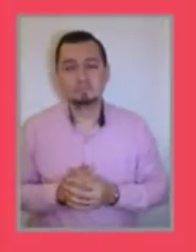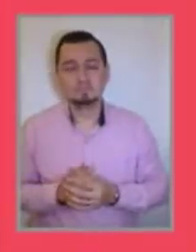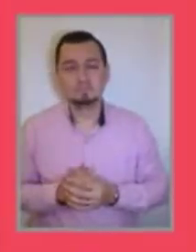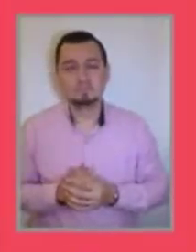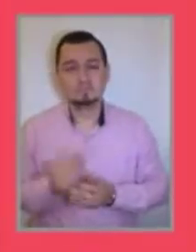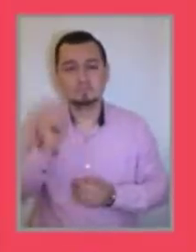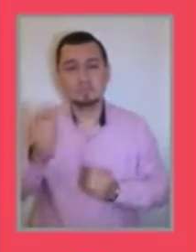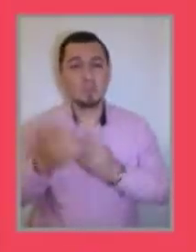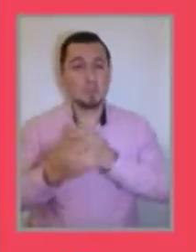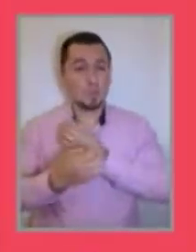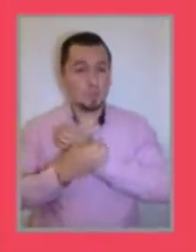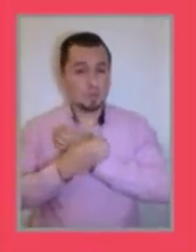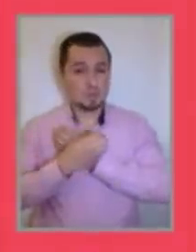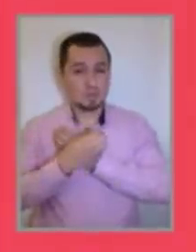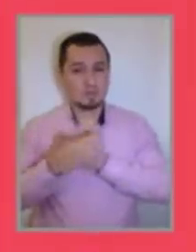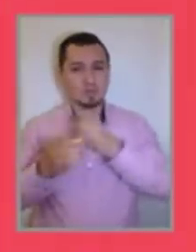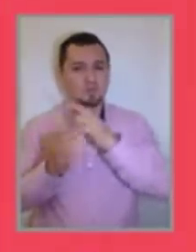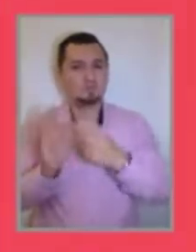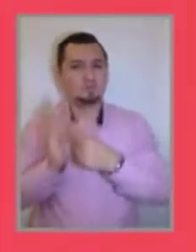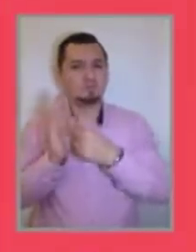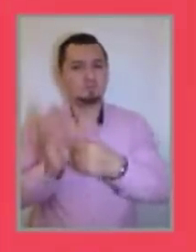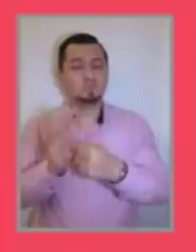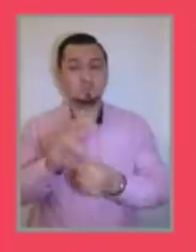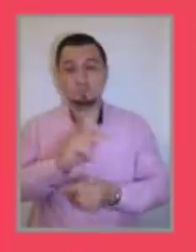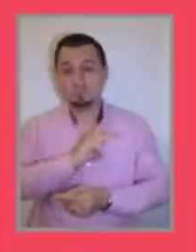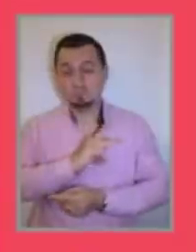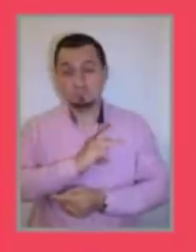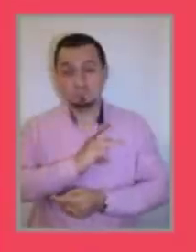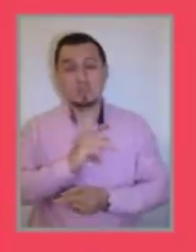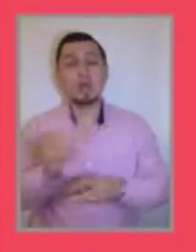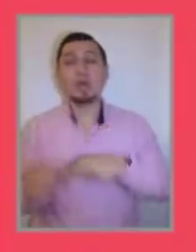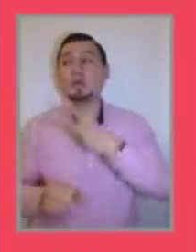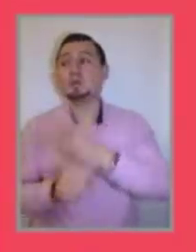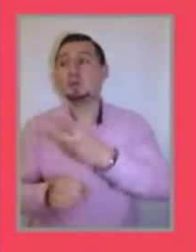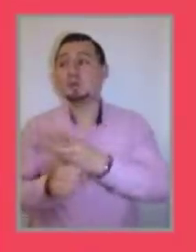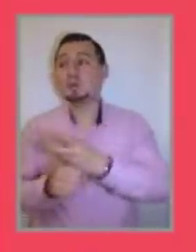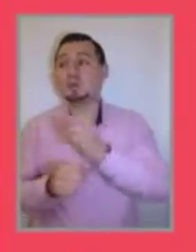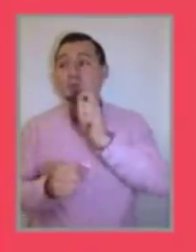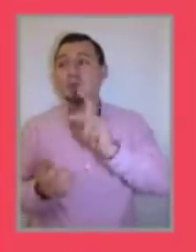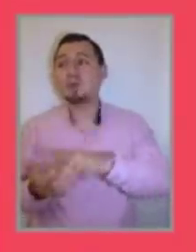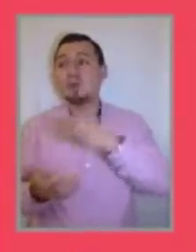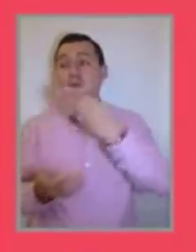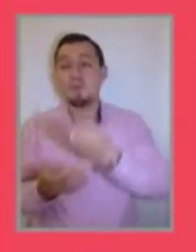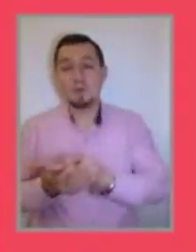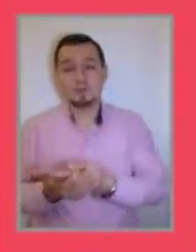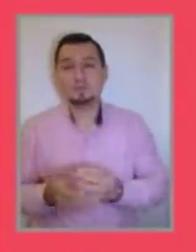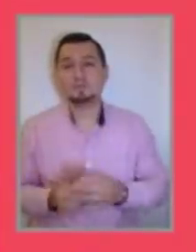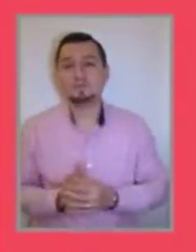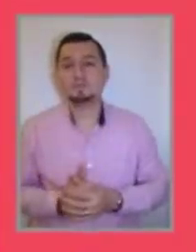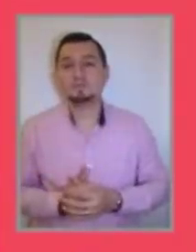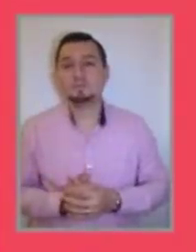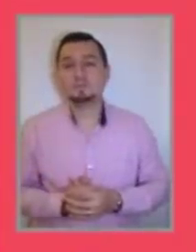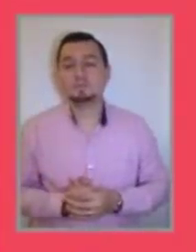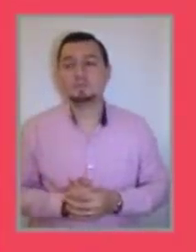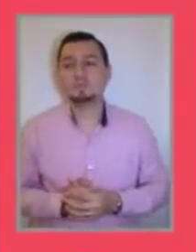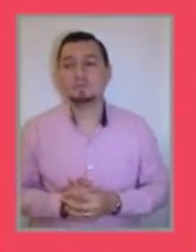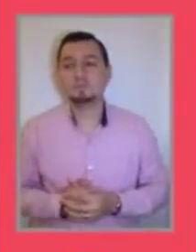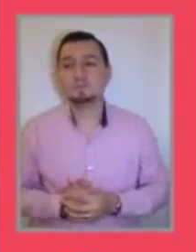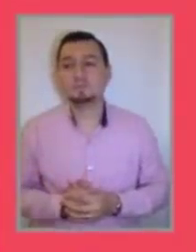de educación, que es este que vamos a presentar, y el segundo, la revisión de una propuesta